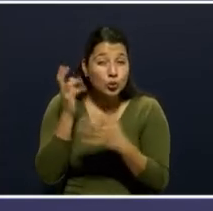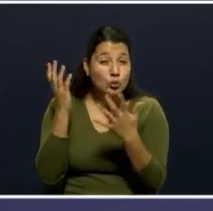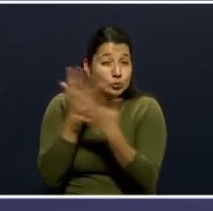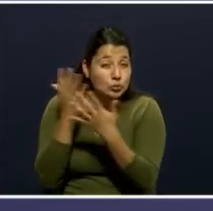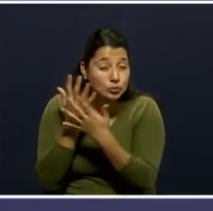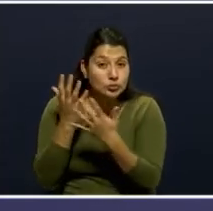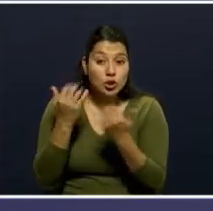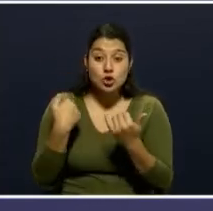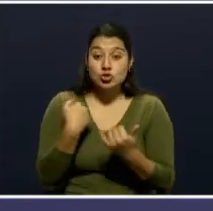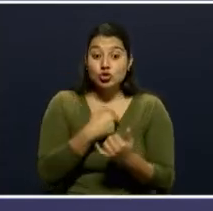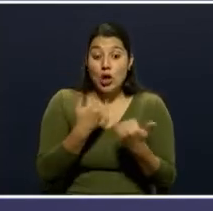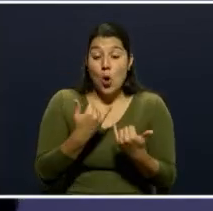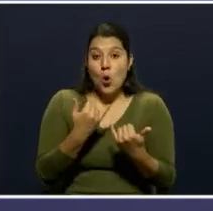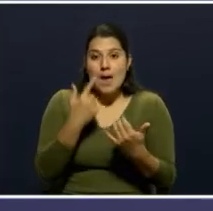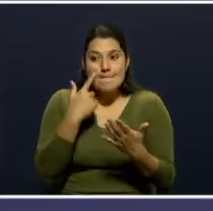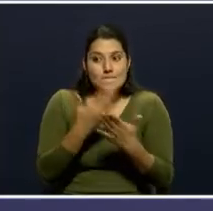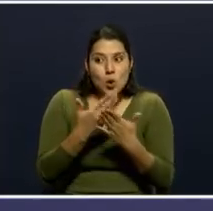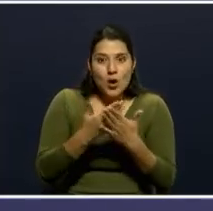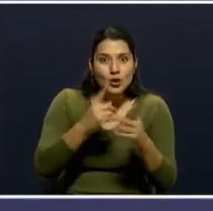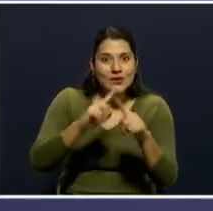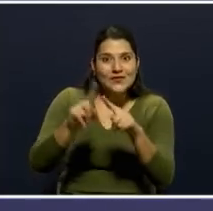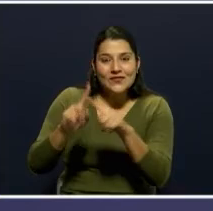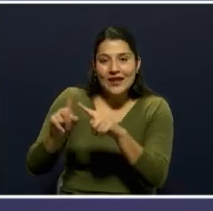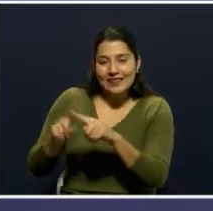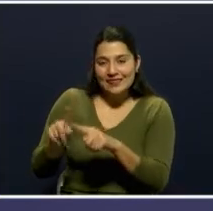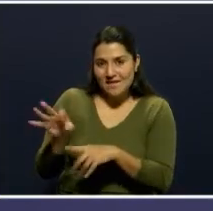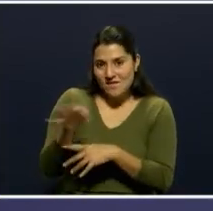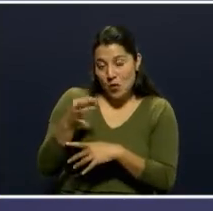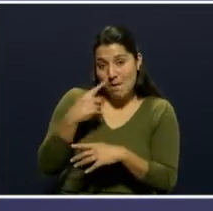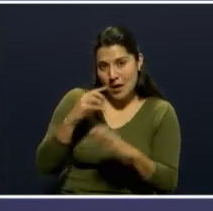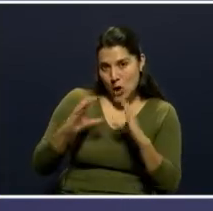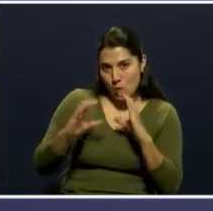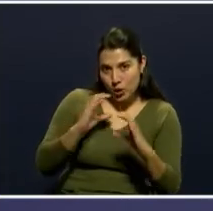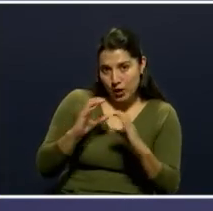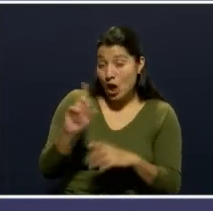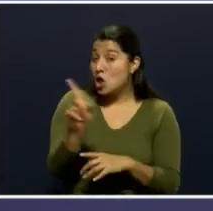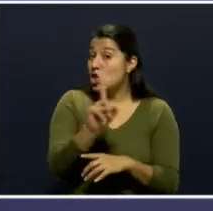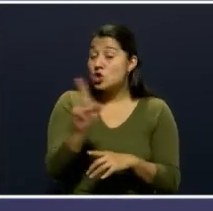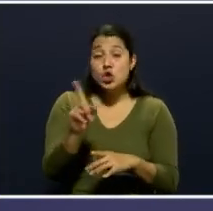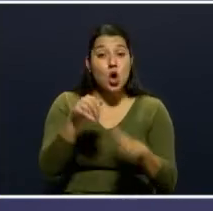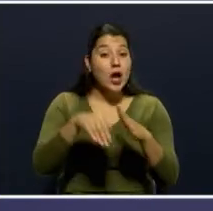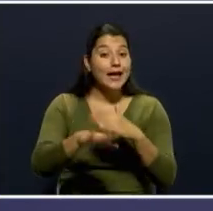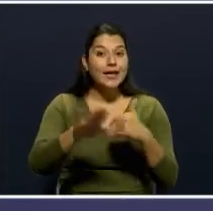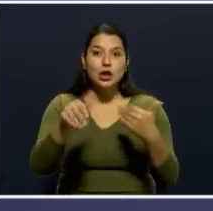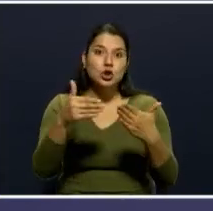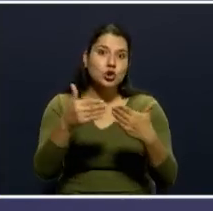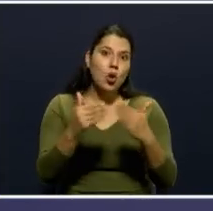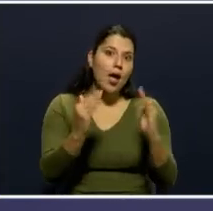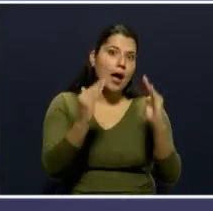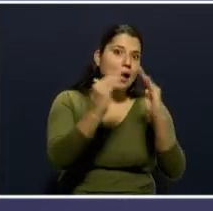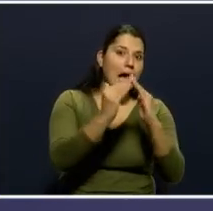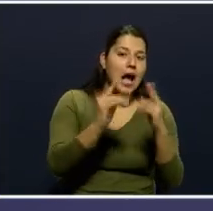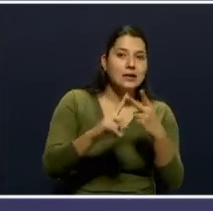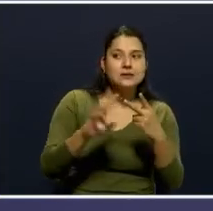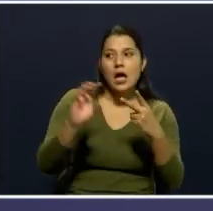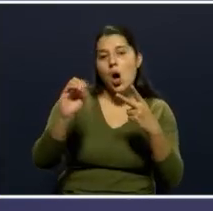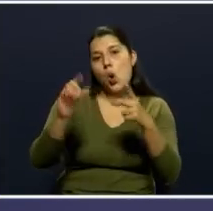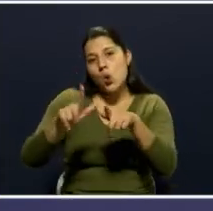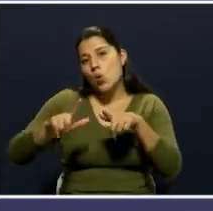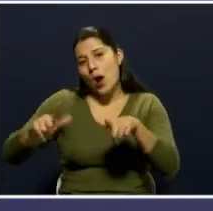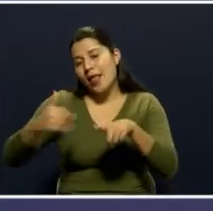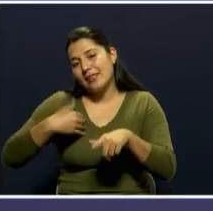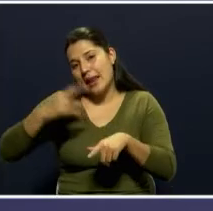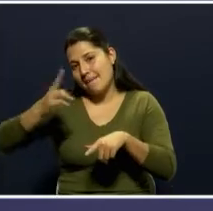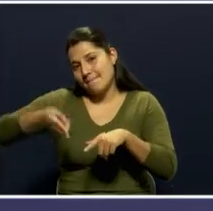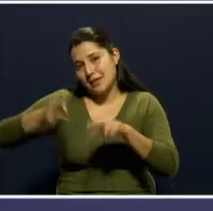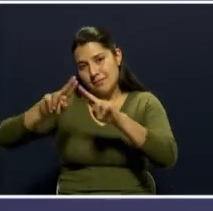probando diferentes sistemas, no en todas las regiones del país, no en todas las casas hay la misma conexión a internet,